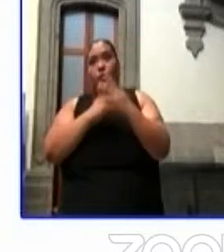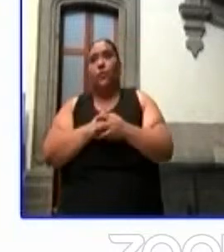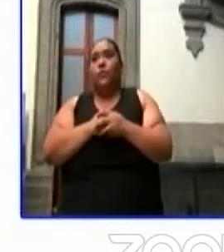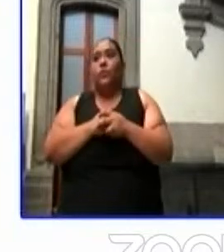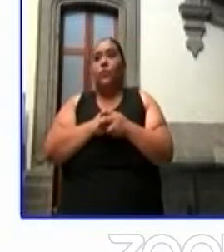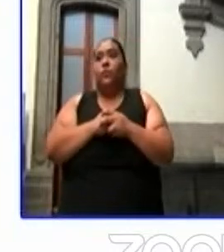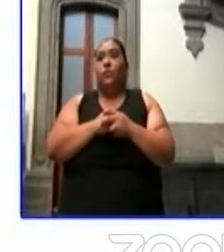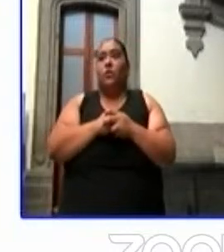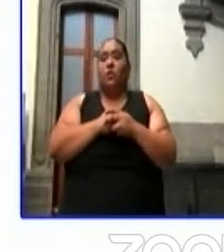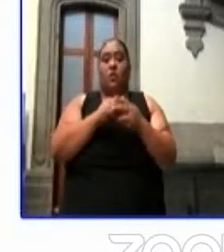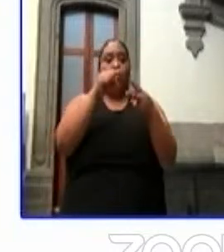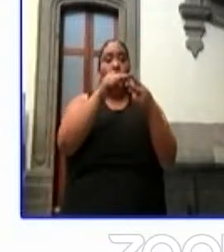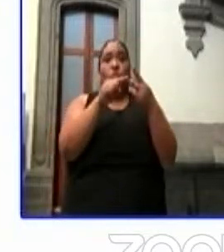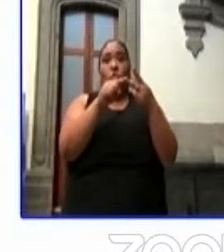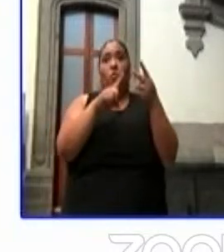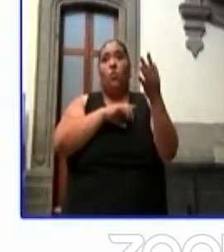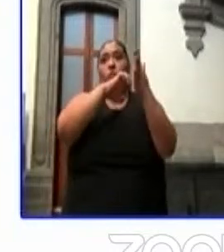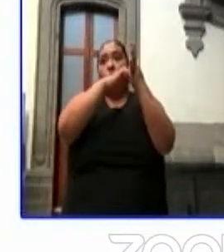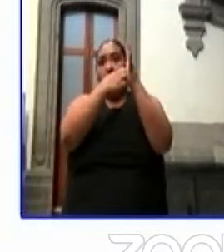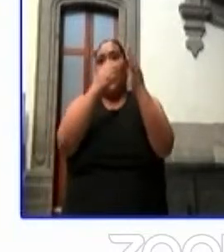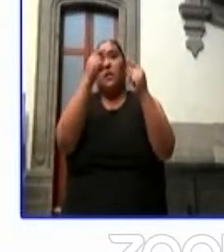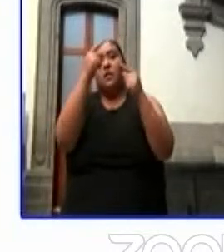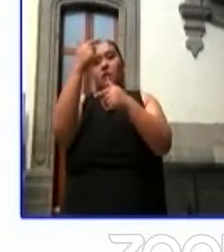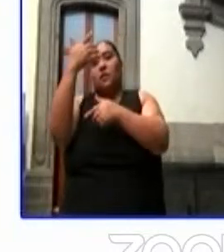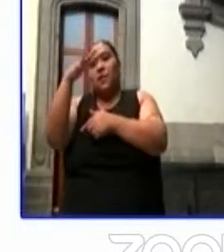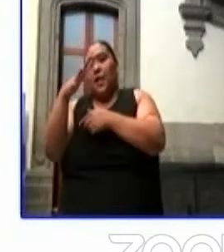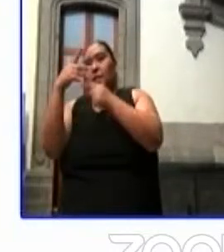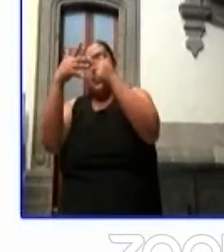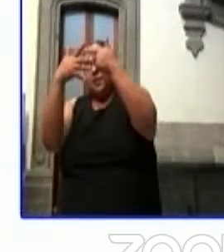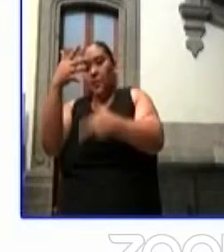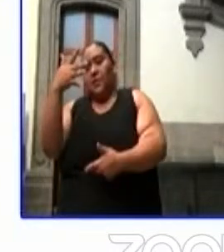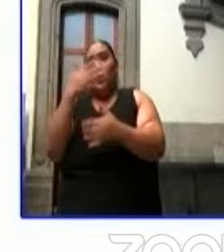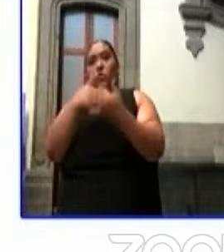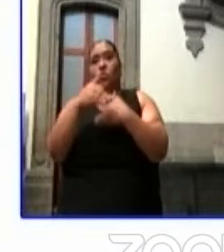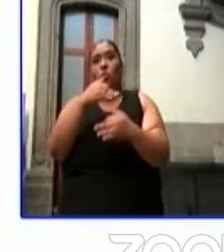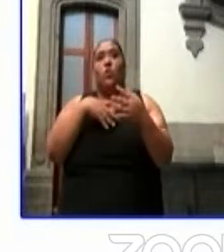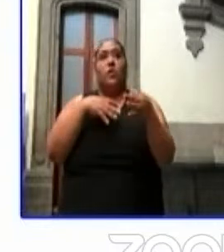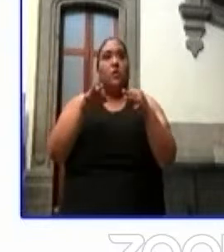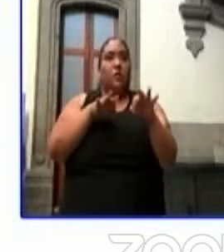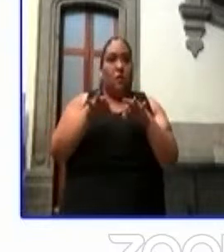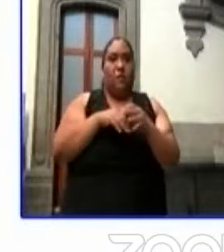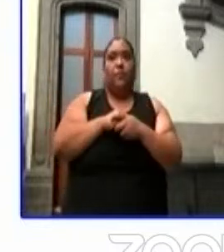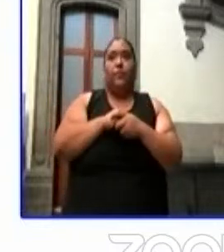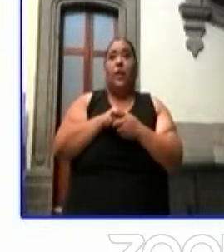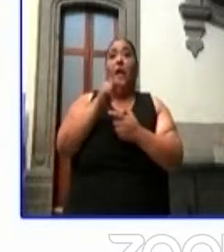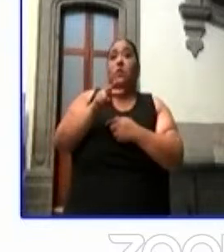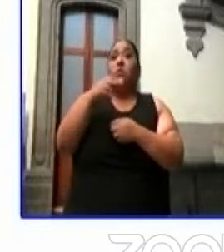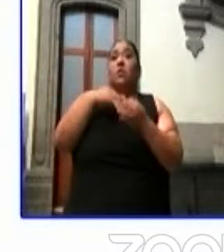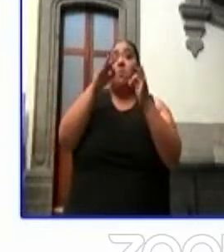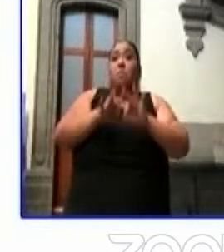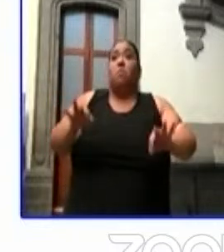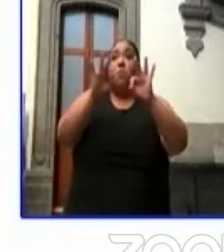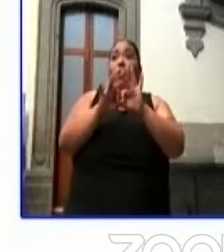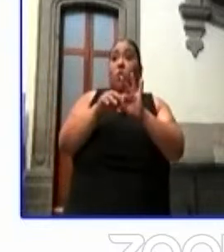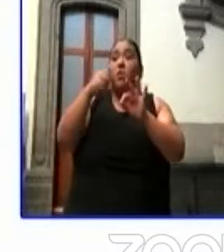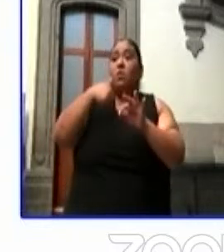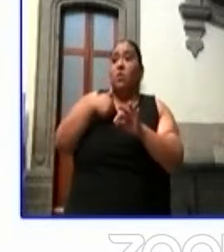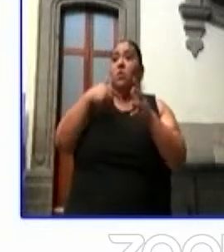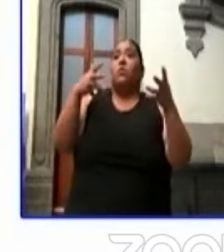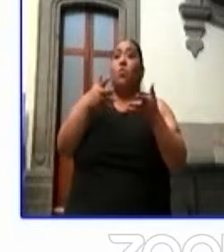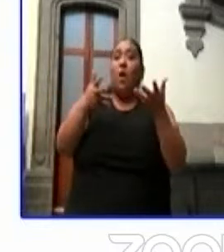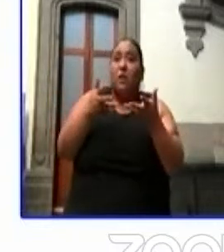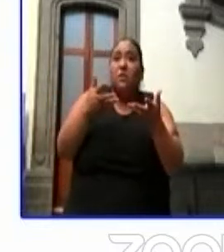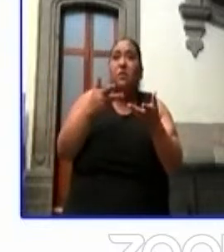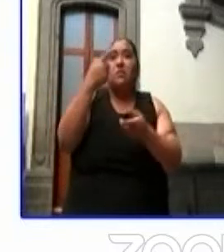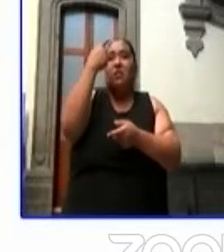Son 2 estrategias y 10 líneas de acción. Por cierto, es importante para mí comentar porque es algo que discutimos en el